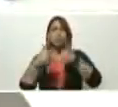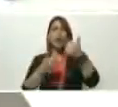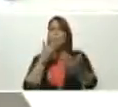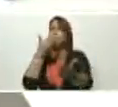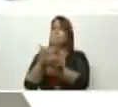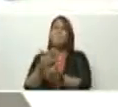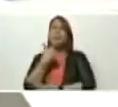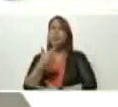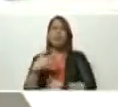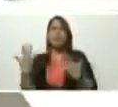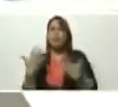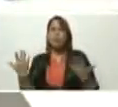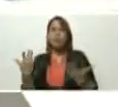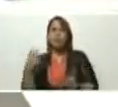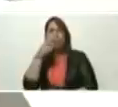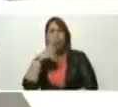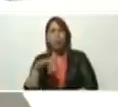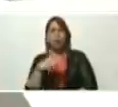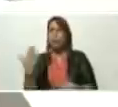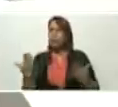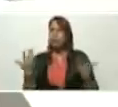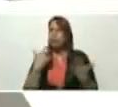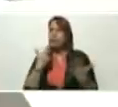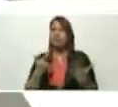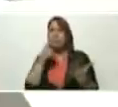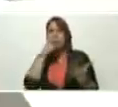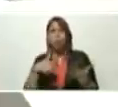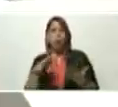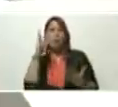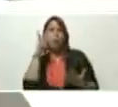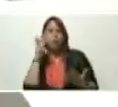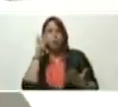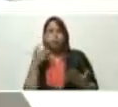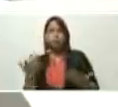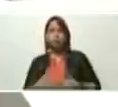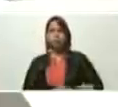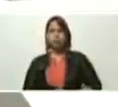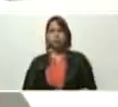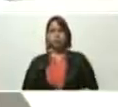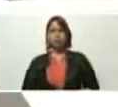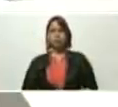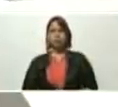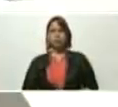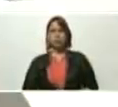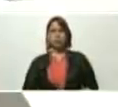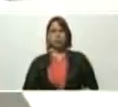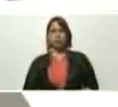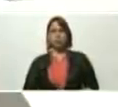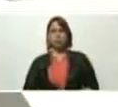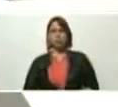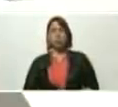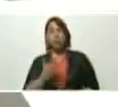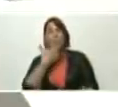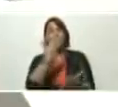pueblo. Escuchando el clamor del pueblo, escuchando